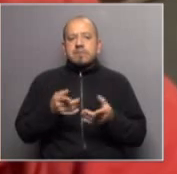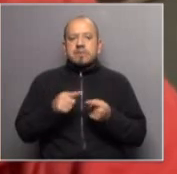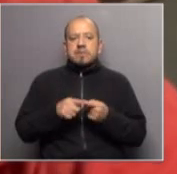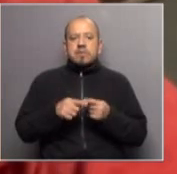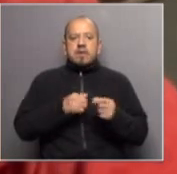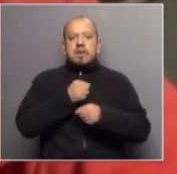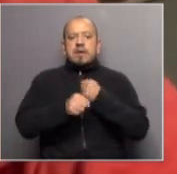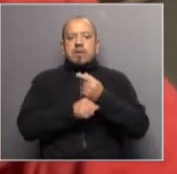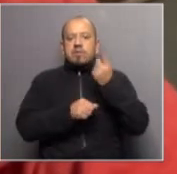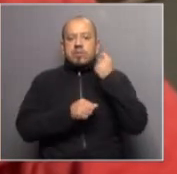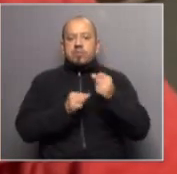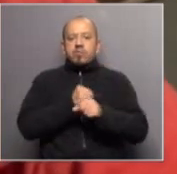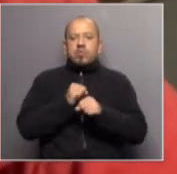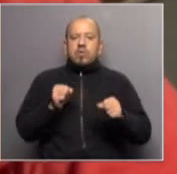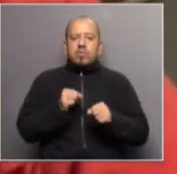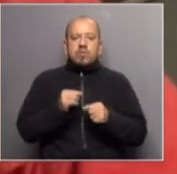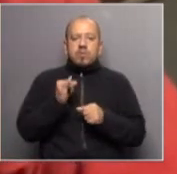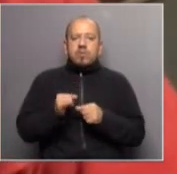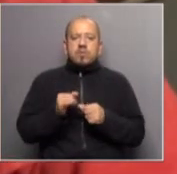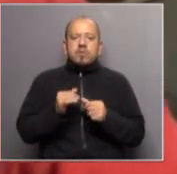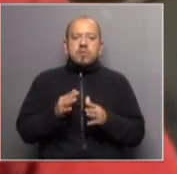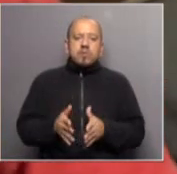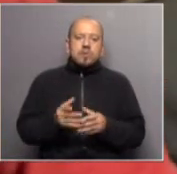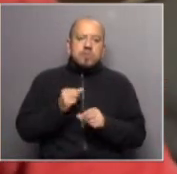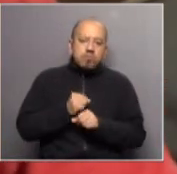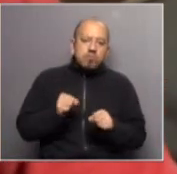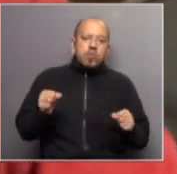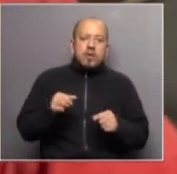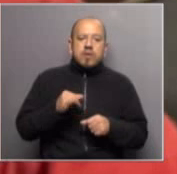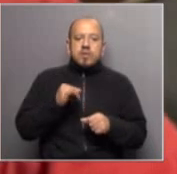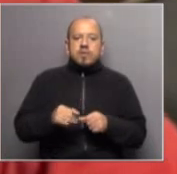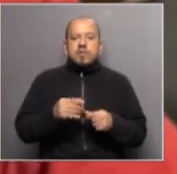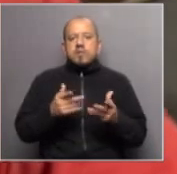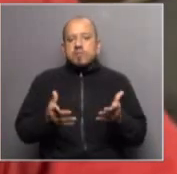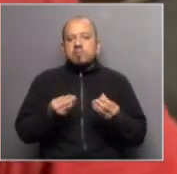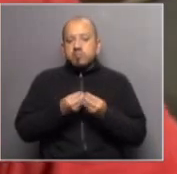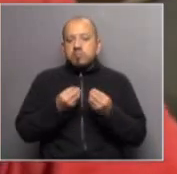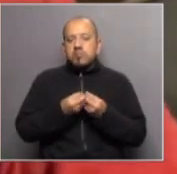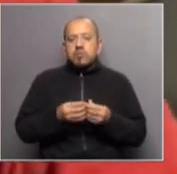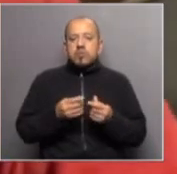año pasado pudimos tocar bien con las condiciones que se podían, pero pudimos tocar bastante,